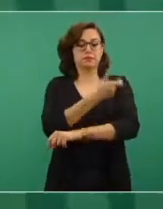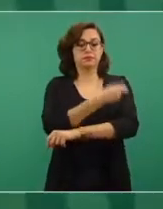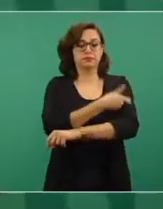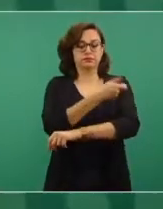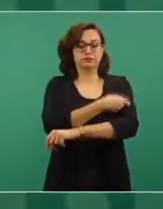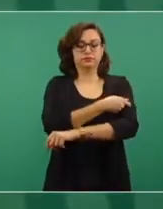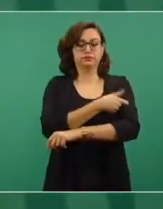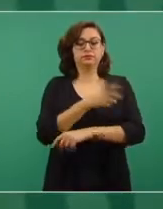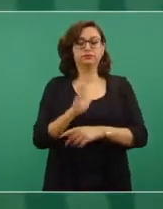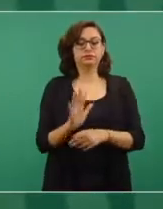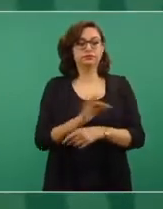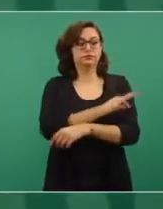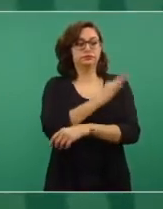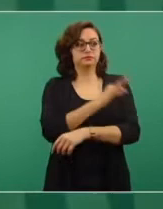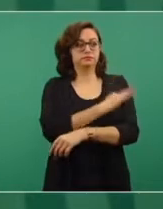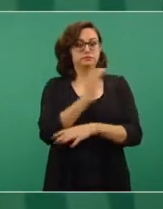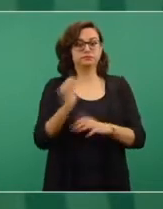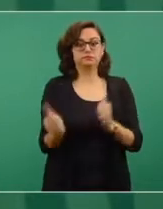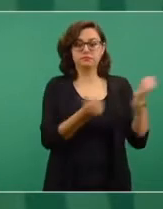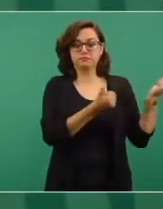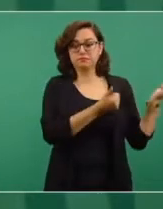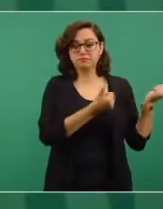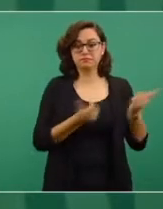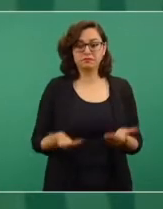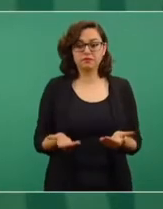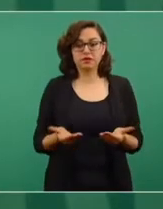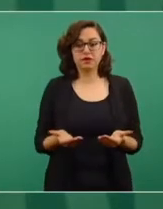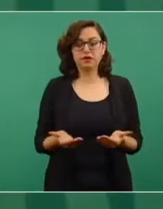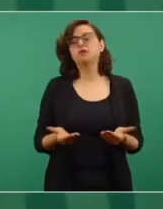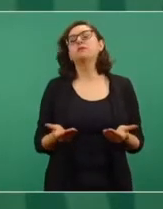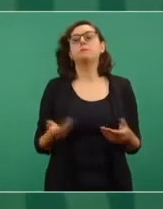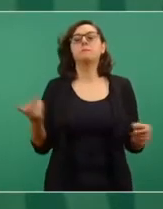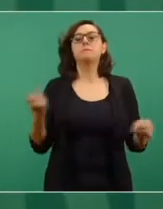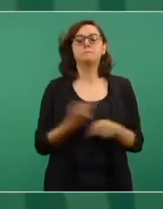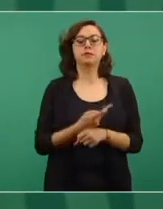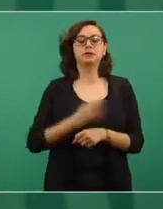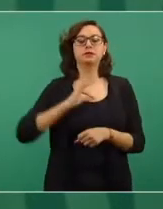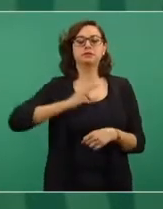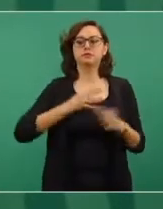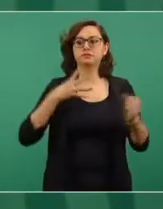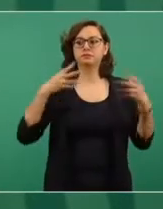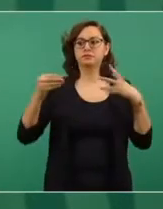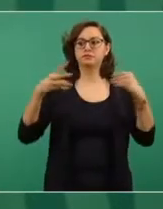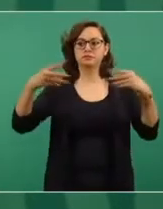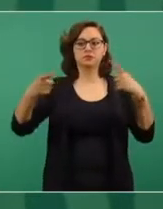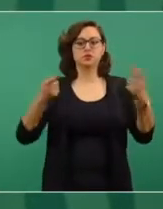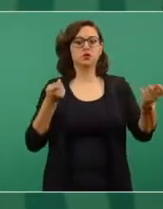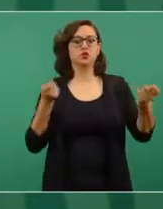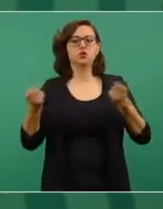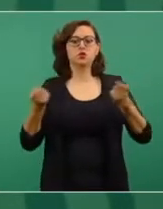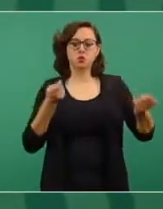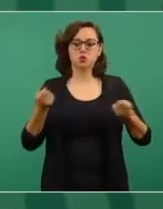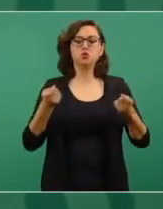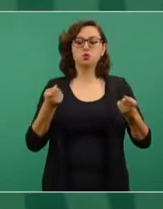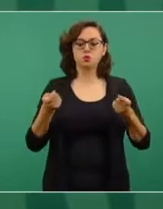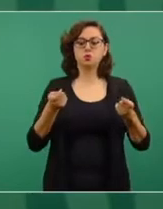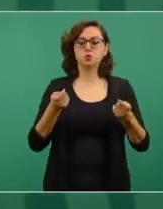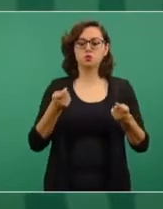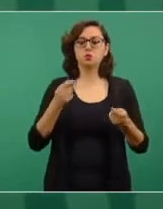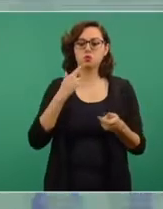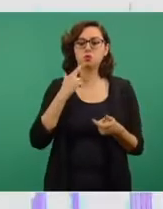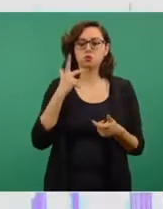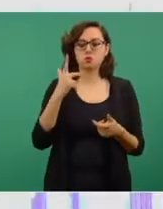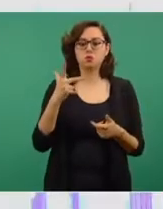las vacunas cambia sustancialmente la capacidad de manejo de la epidemia en todos los países que hemos tenido